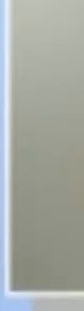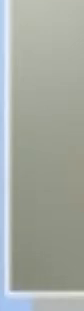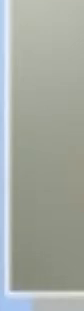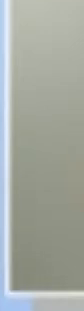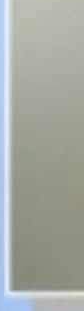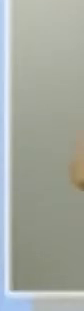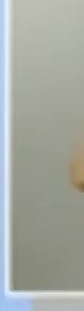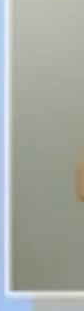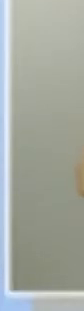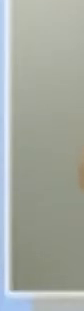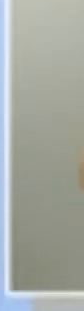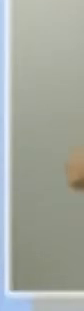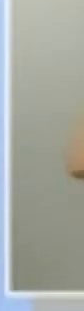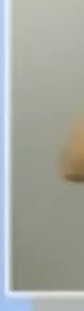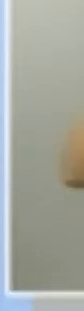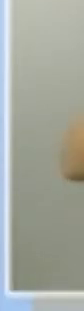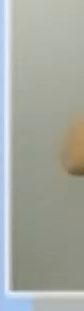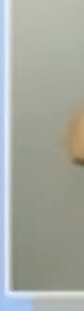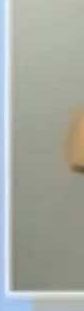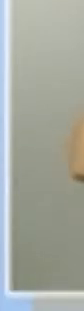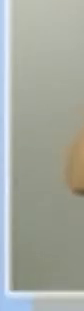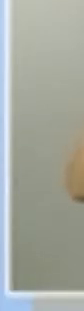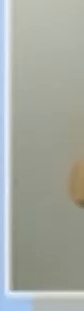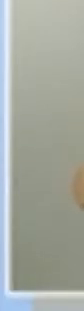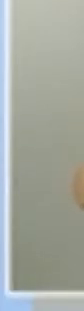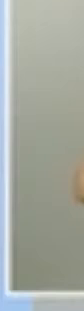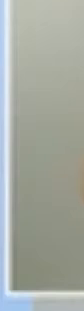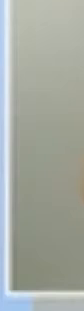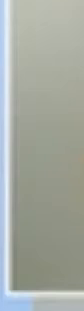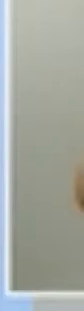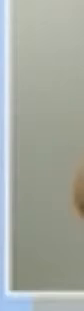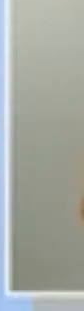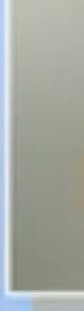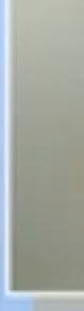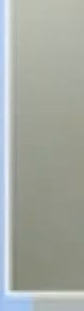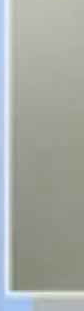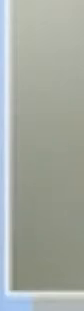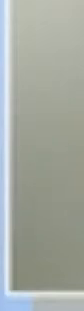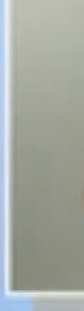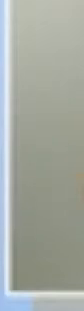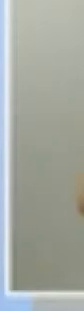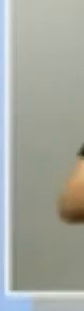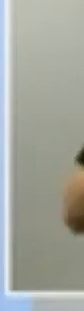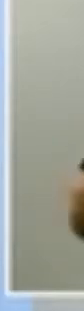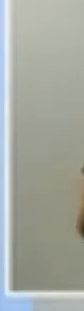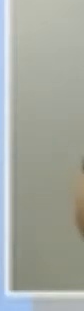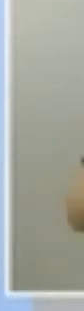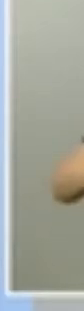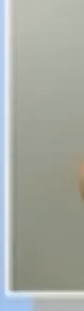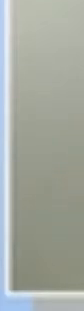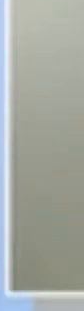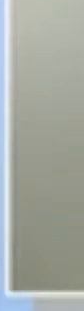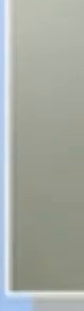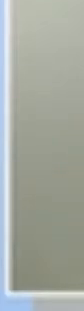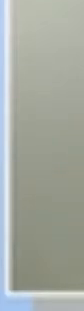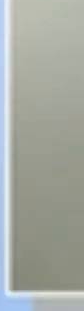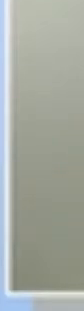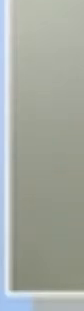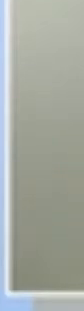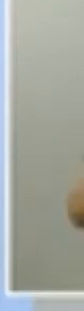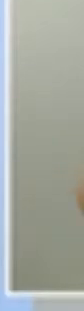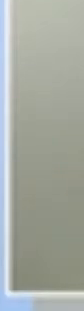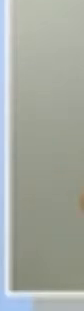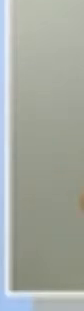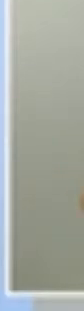más precisos, a qué hogares debíamos primar más para justamente alcanzar el objetivo de redistribución de renta. Por lo tanto, la diferenciación por